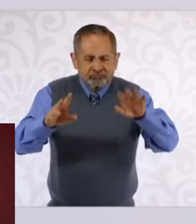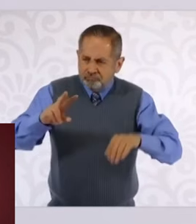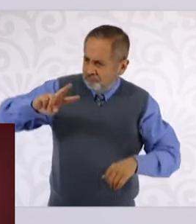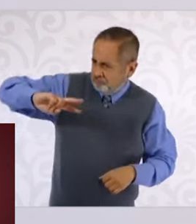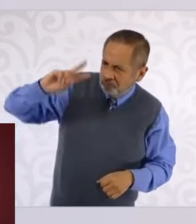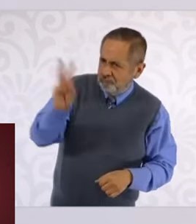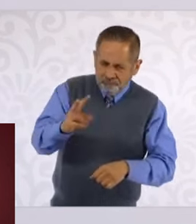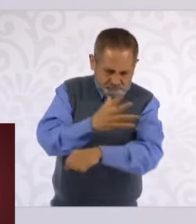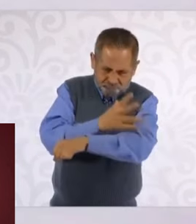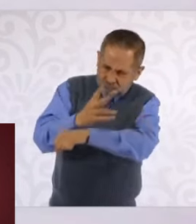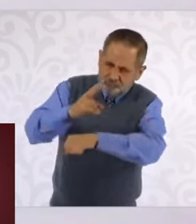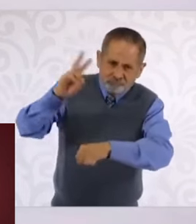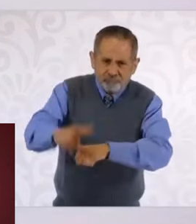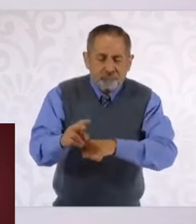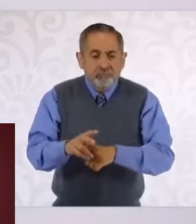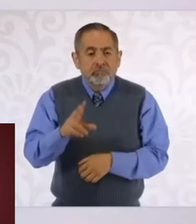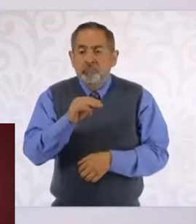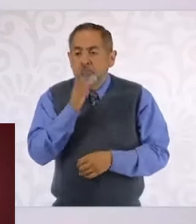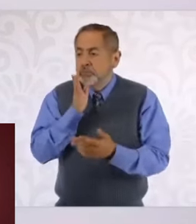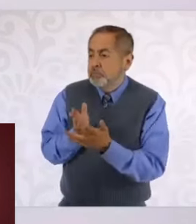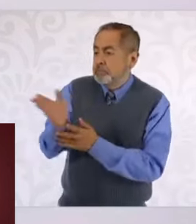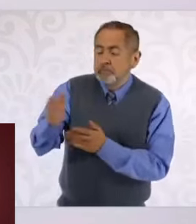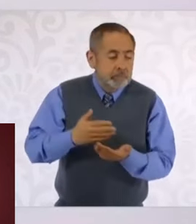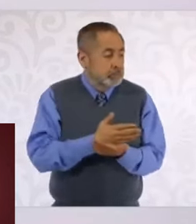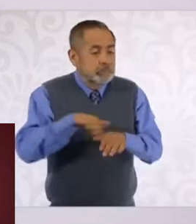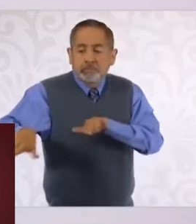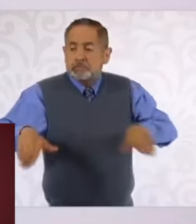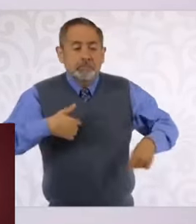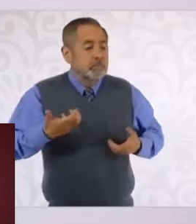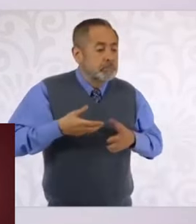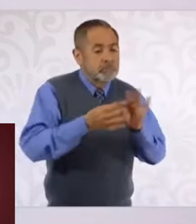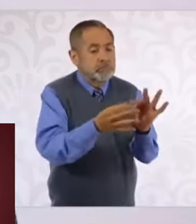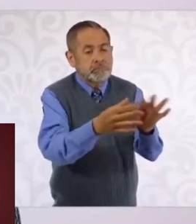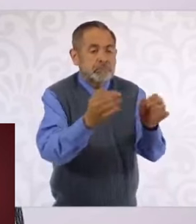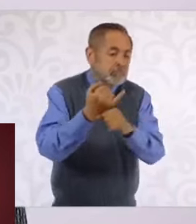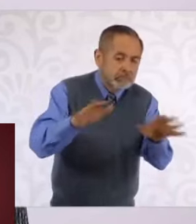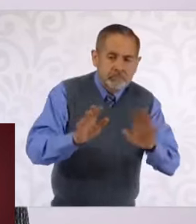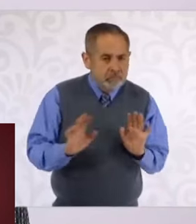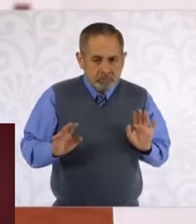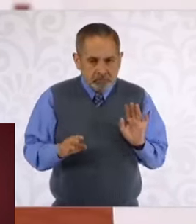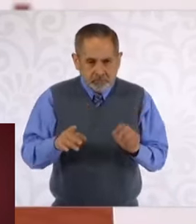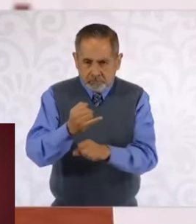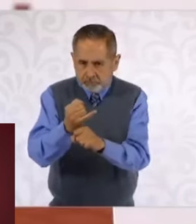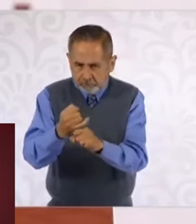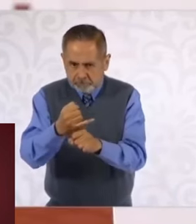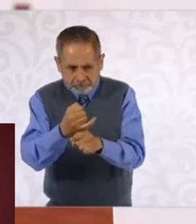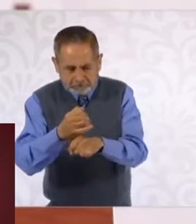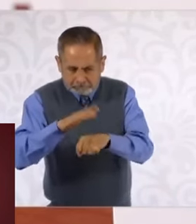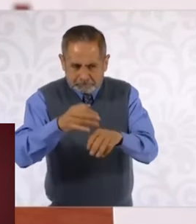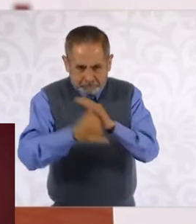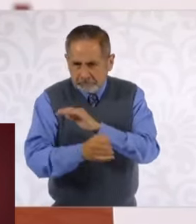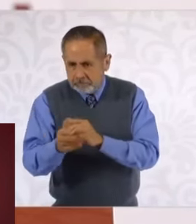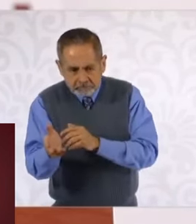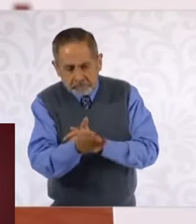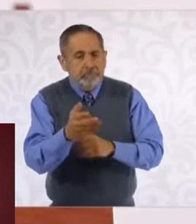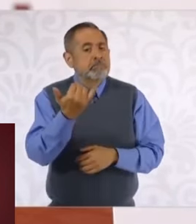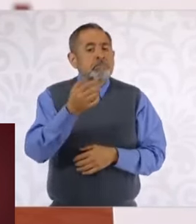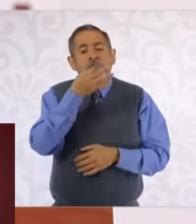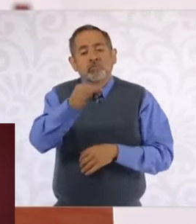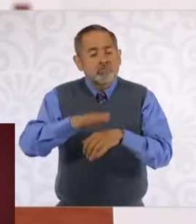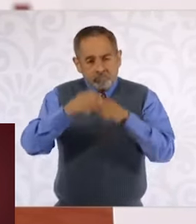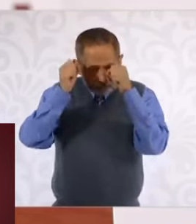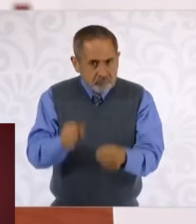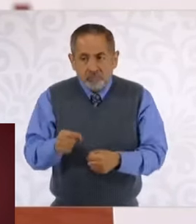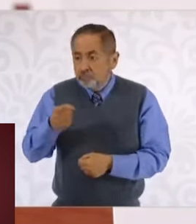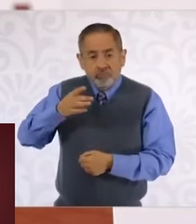verídica, que no se invada el proceso de investigación. Y lo que sí puedo asegurarles es que